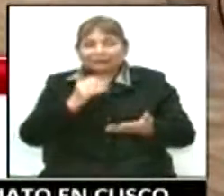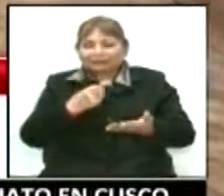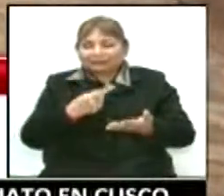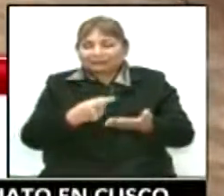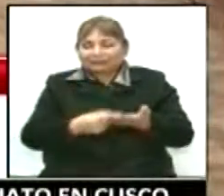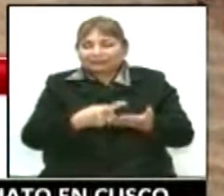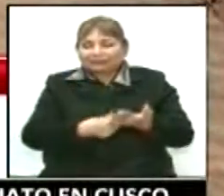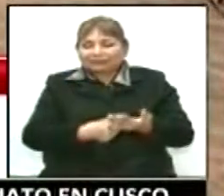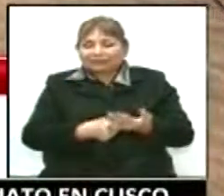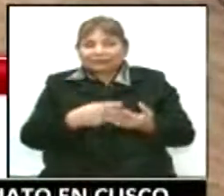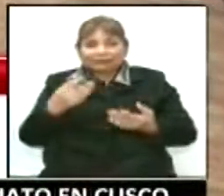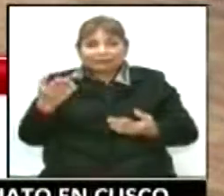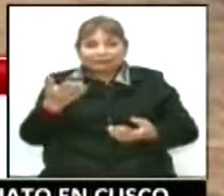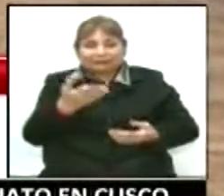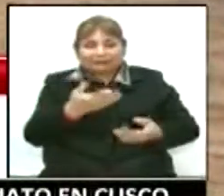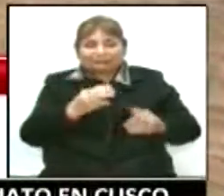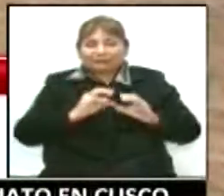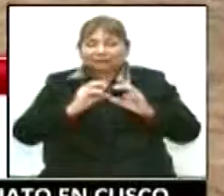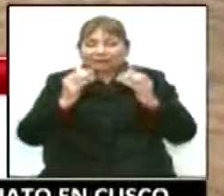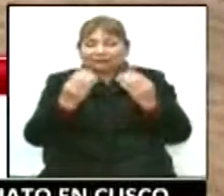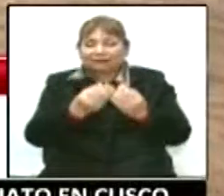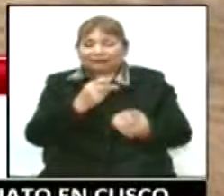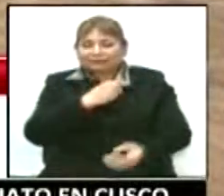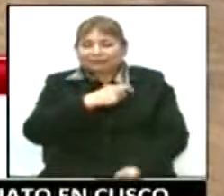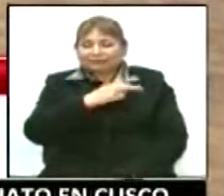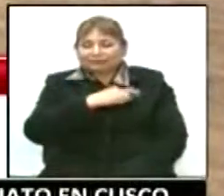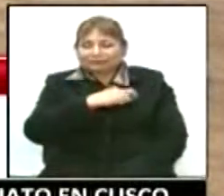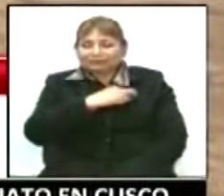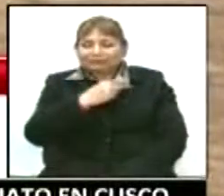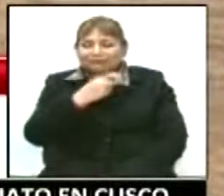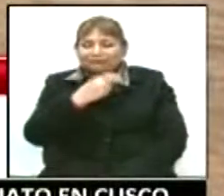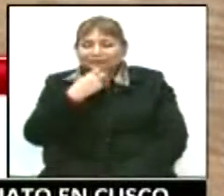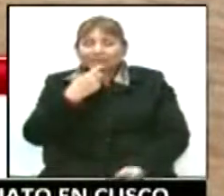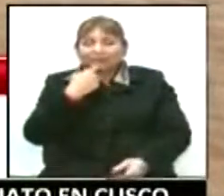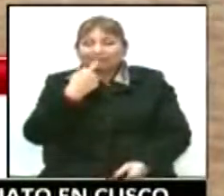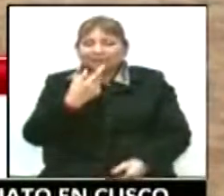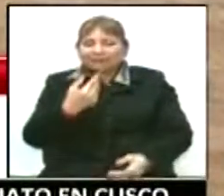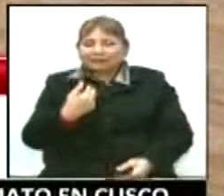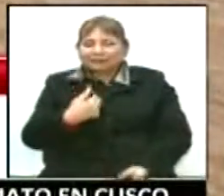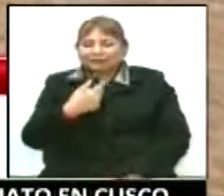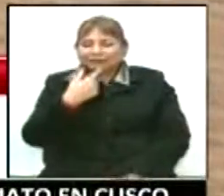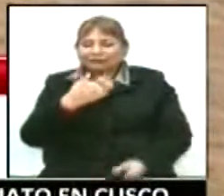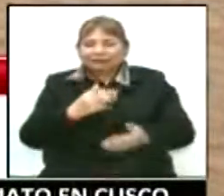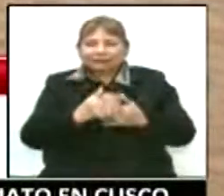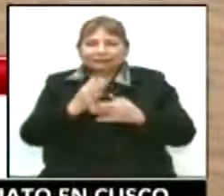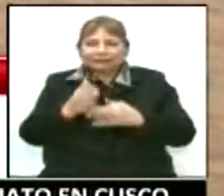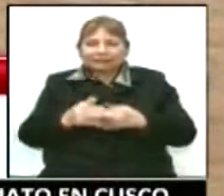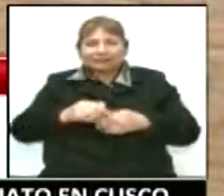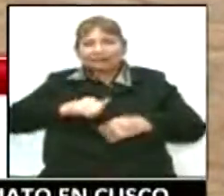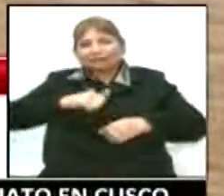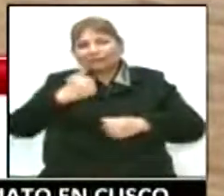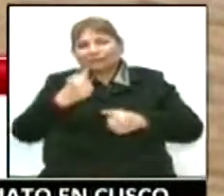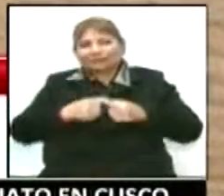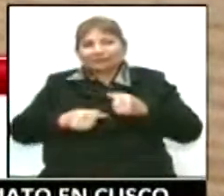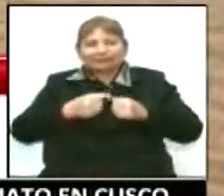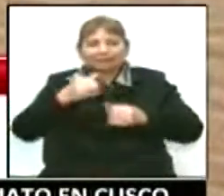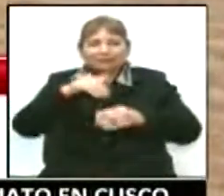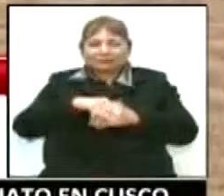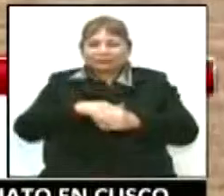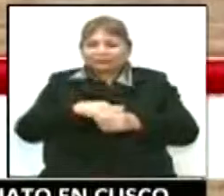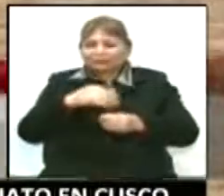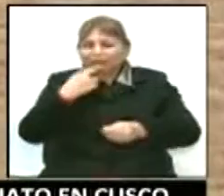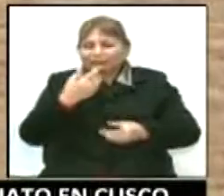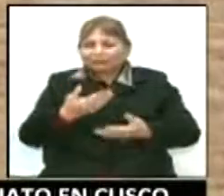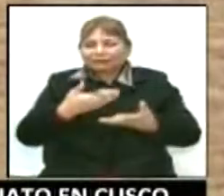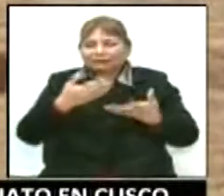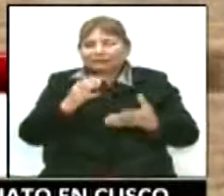presidente, a los colegas congresistas de Fuerza Popular para decir, por ejemplo, de que vayamos en otra fecha para votar y nos dicen de que ellos